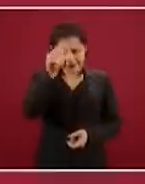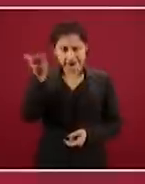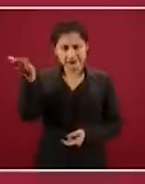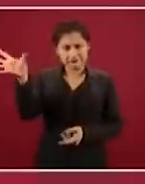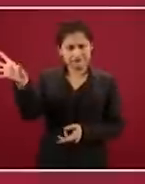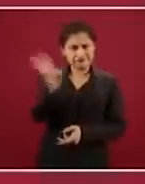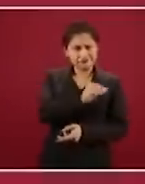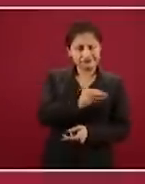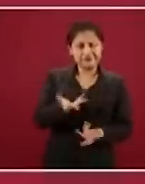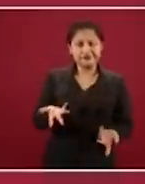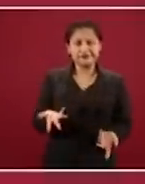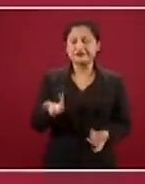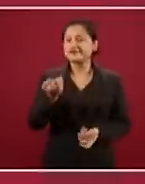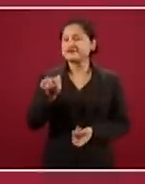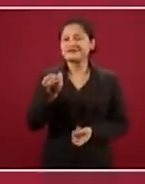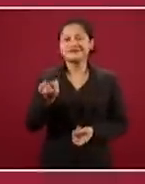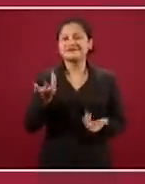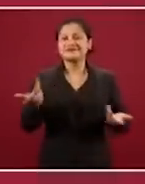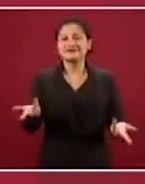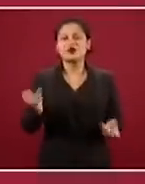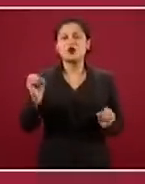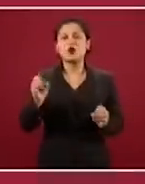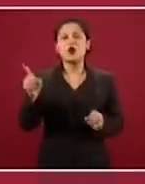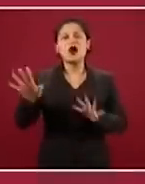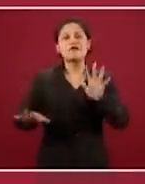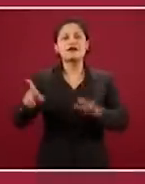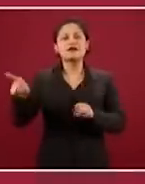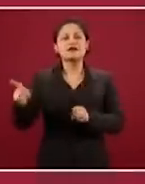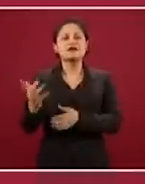El que no tranza, no avanza.